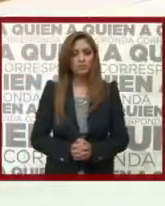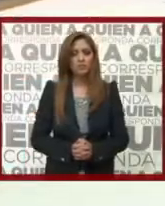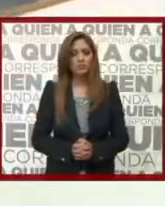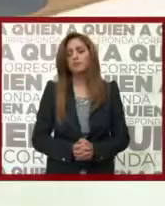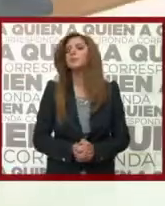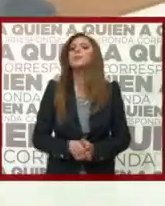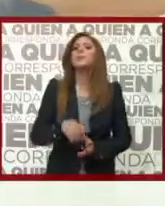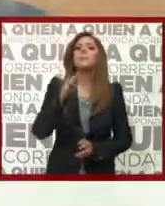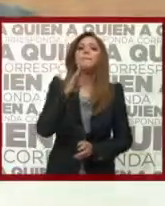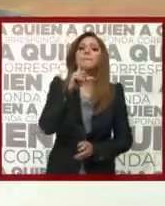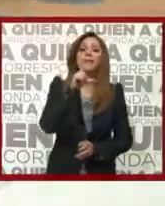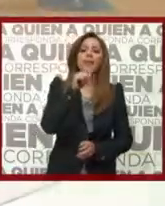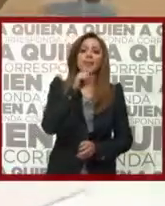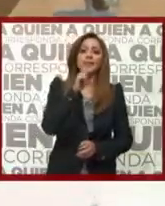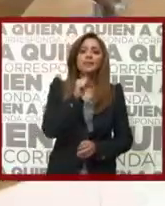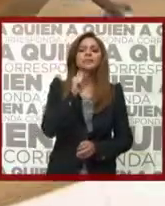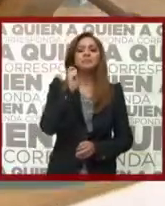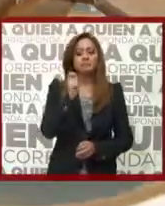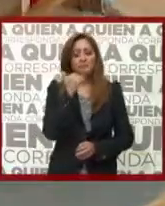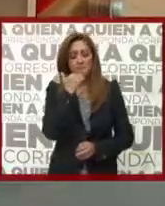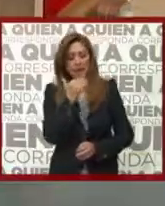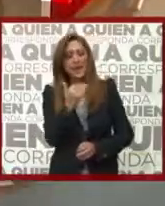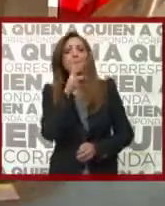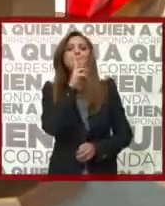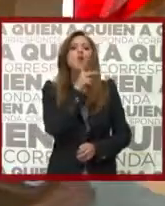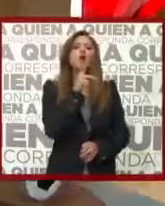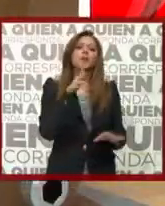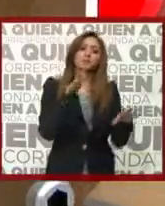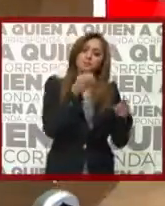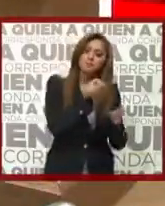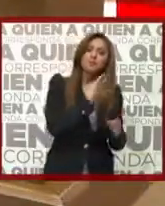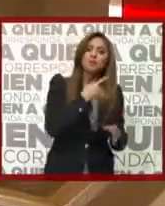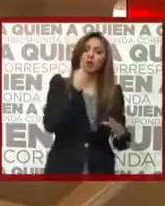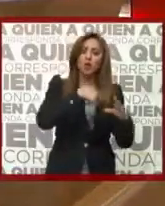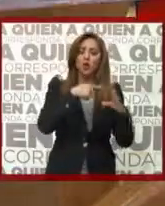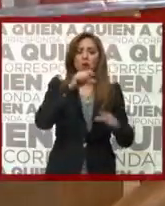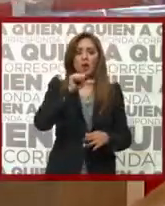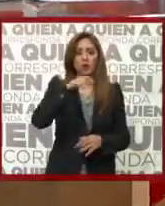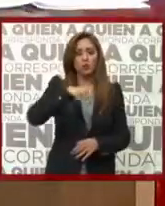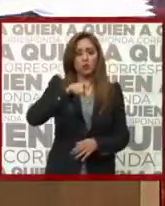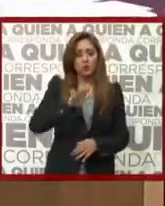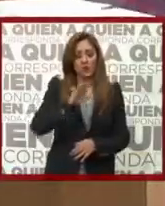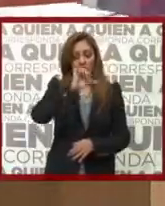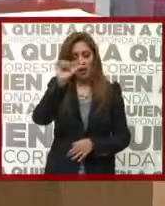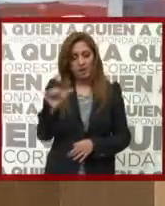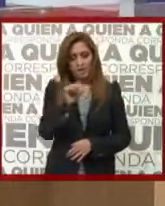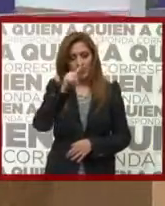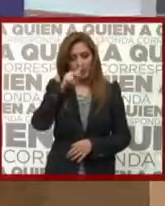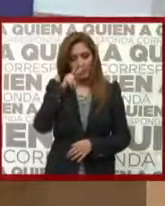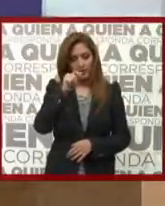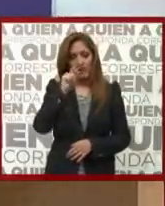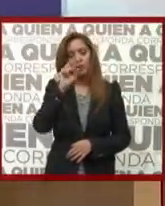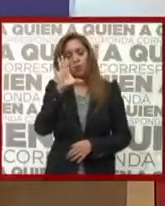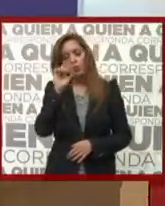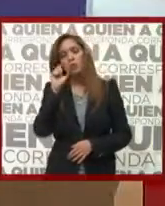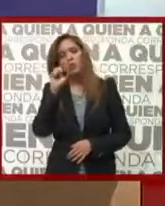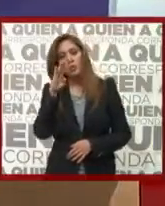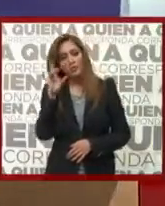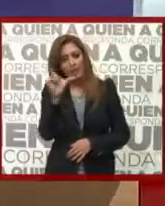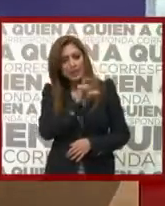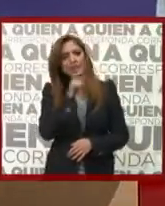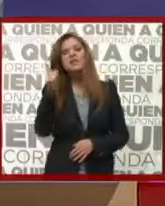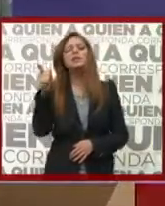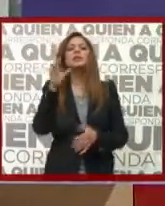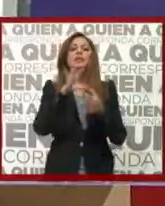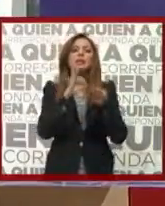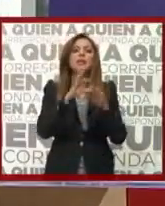Vladislav, bien, ¿por qué no me envías un correo a acuse@tvazteca.com.mx? Va a ser mucho más fácil, describiendo un poco más la bronca de tu cuate,